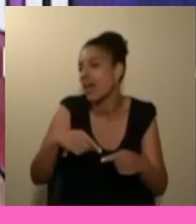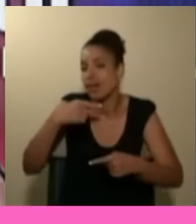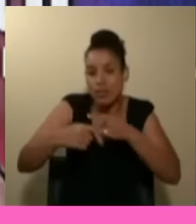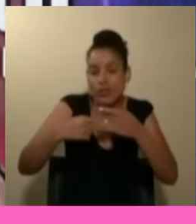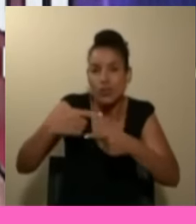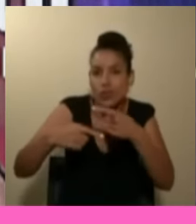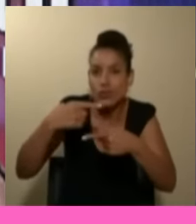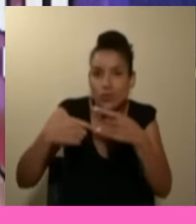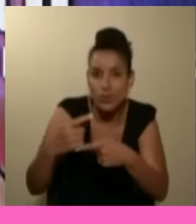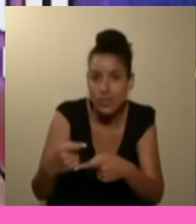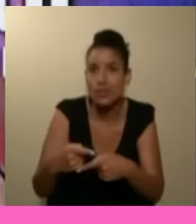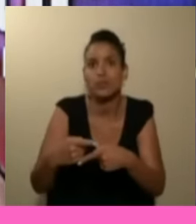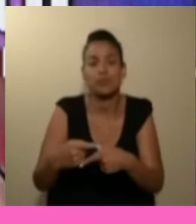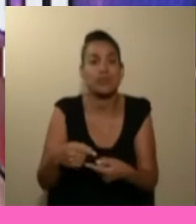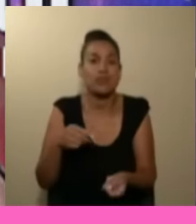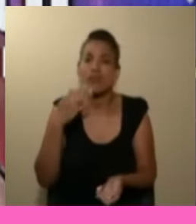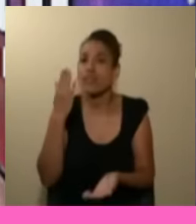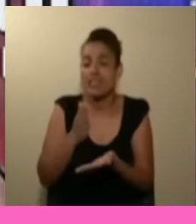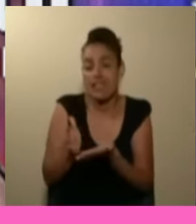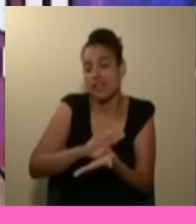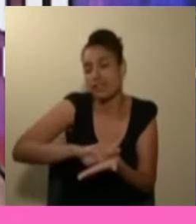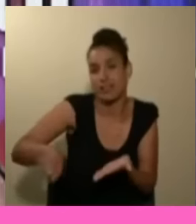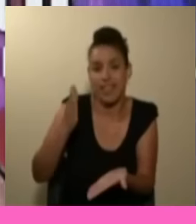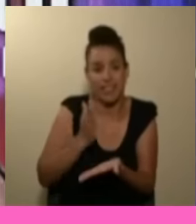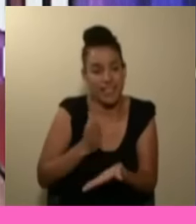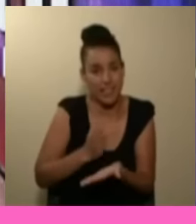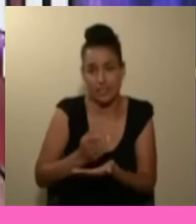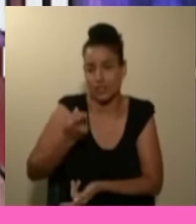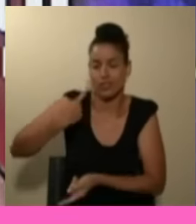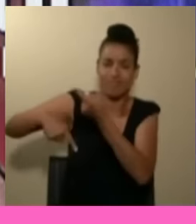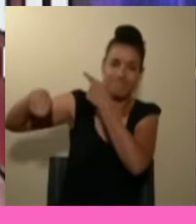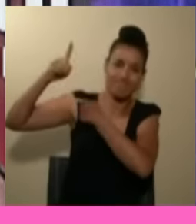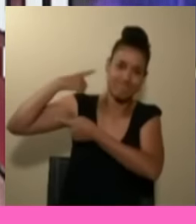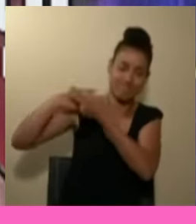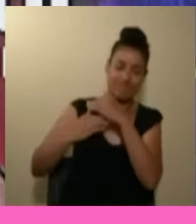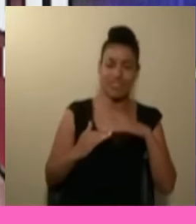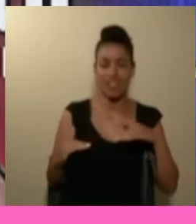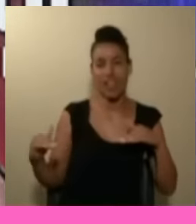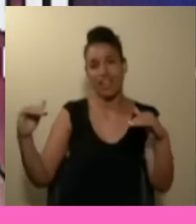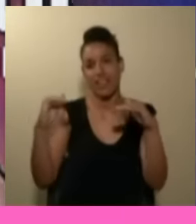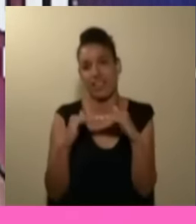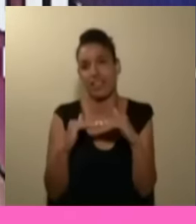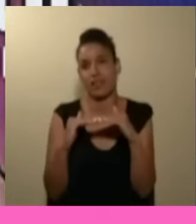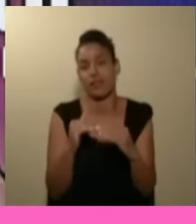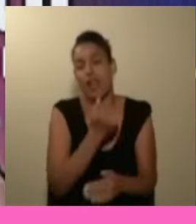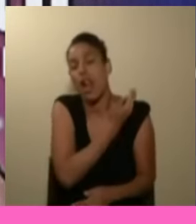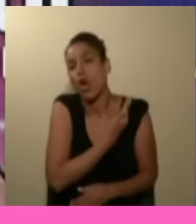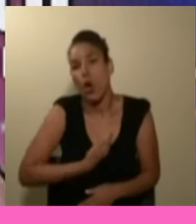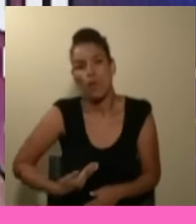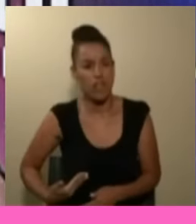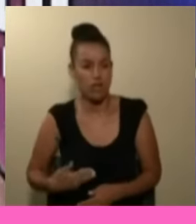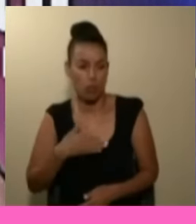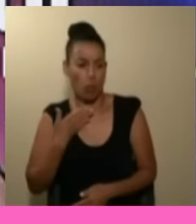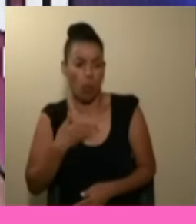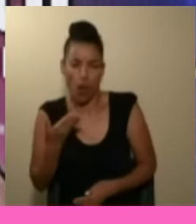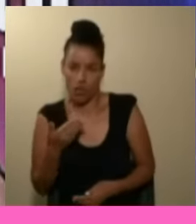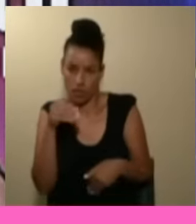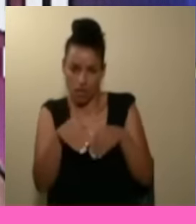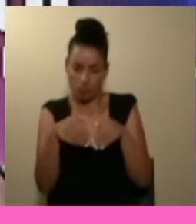del retaseo de derechos y de retrocesos en la equidad. El gobierno se molesta porque hay un